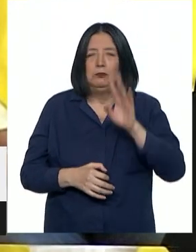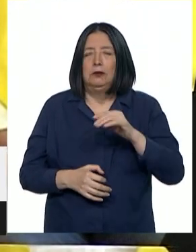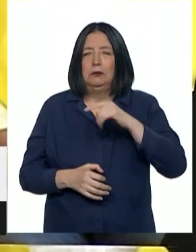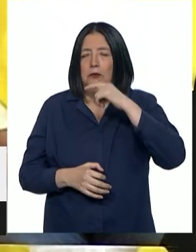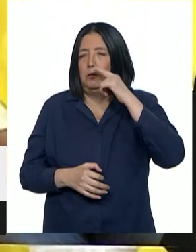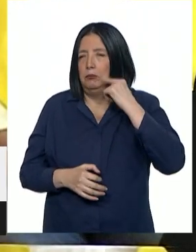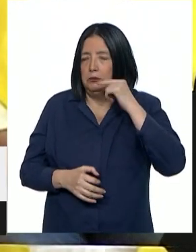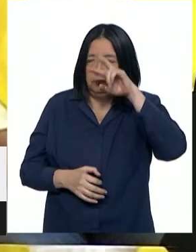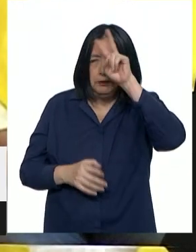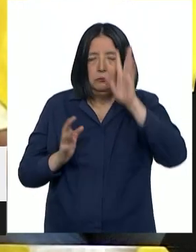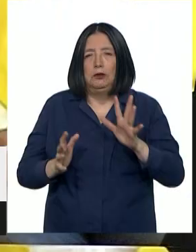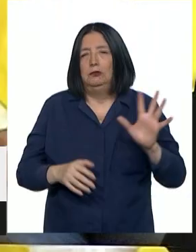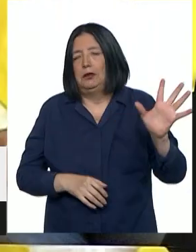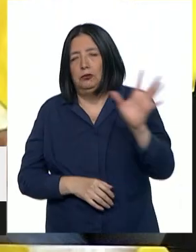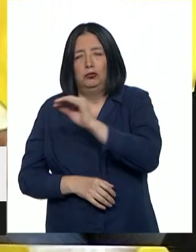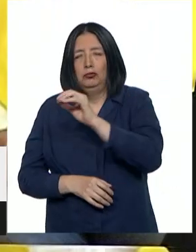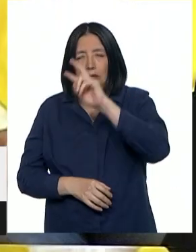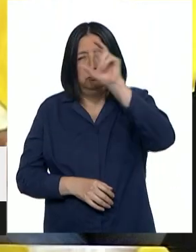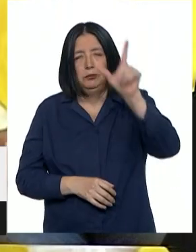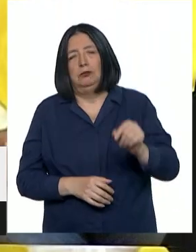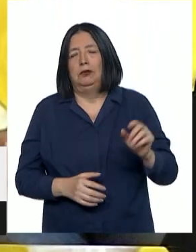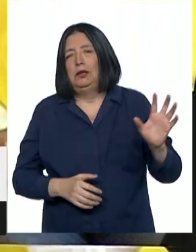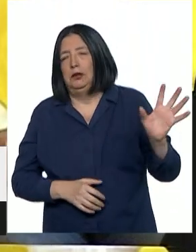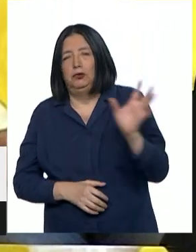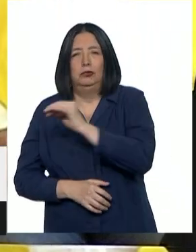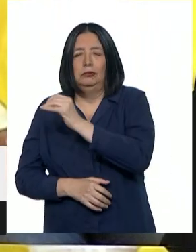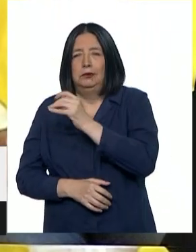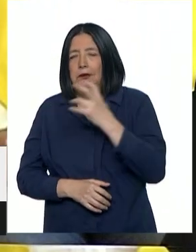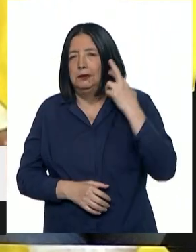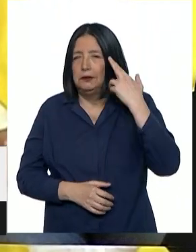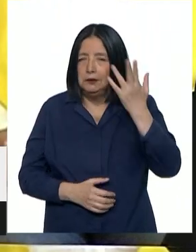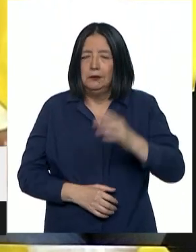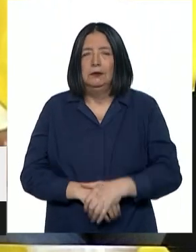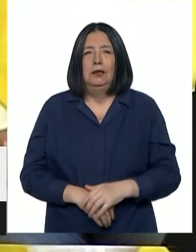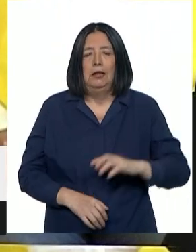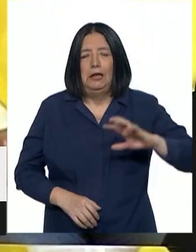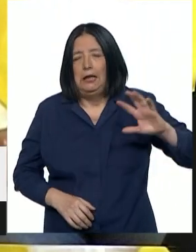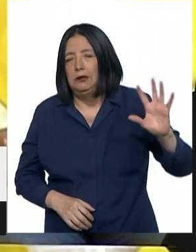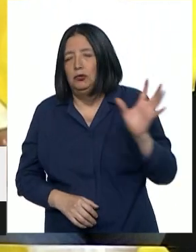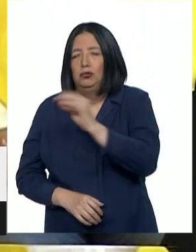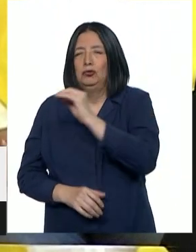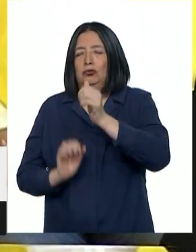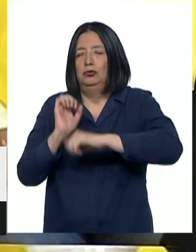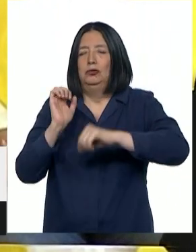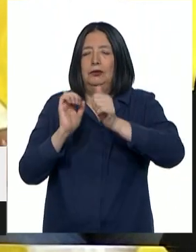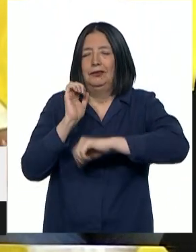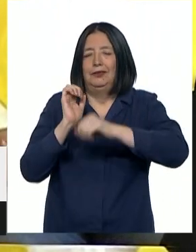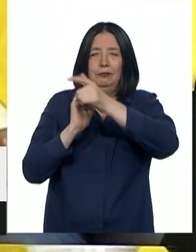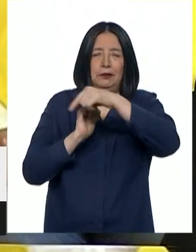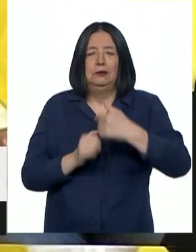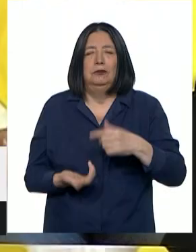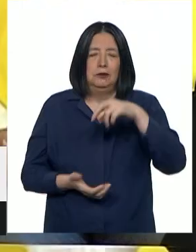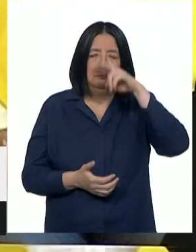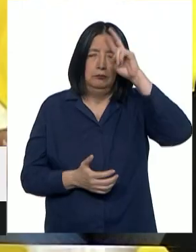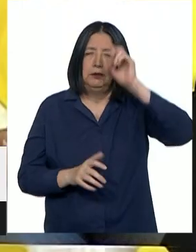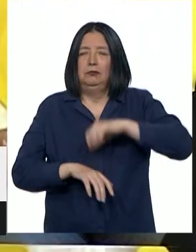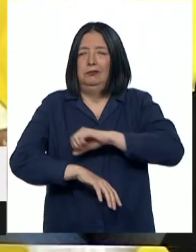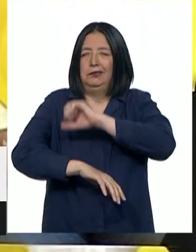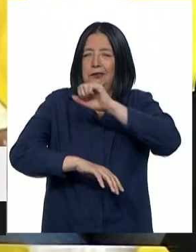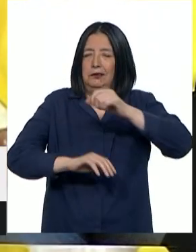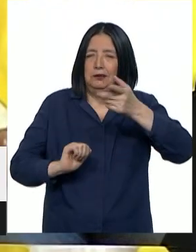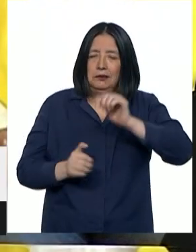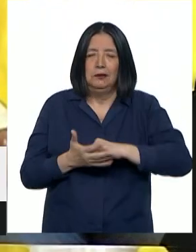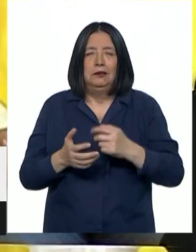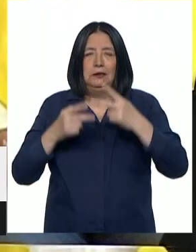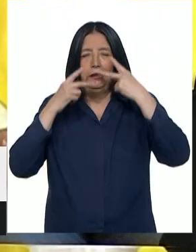peruanos, a todas las sangres, a todos nuestros hermanos del Perú profundo, de